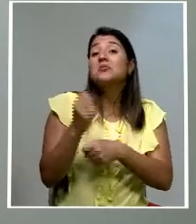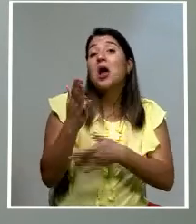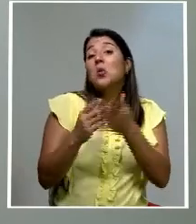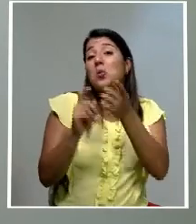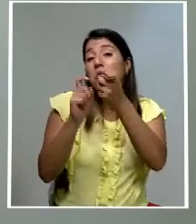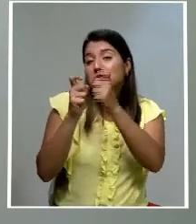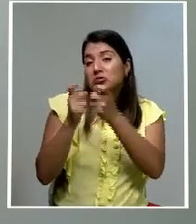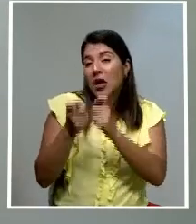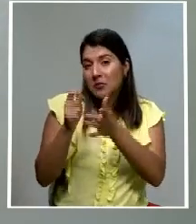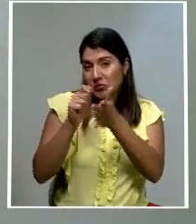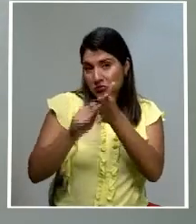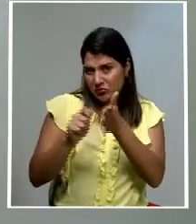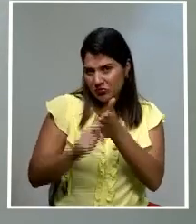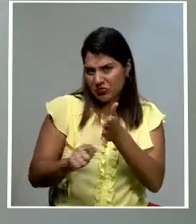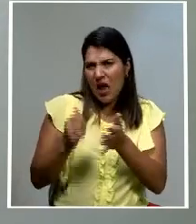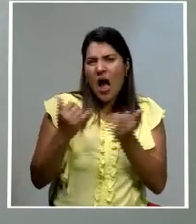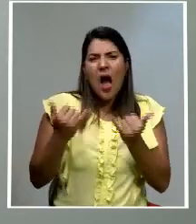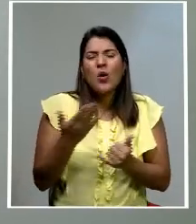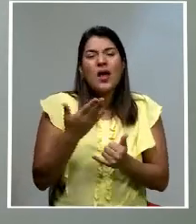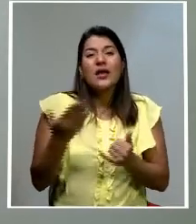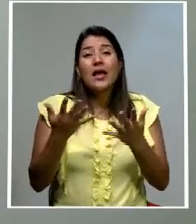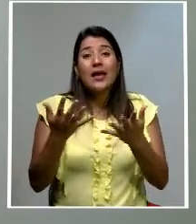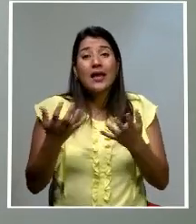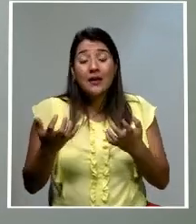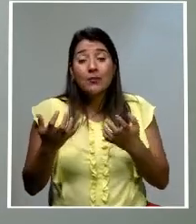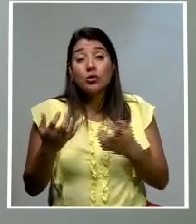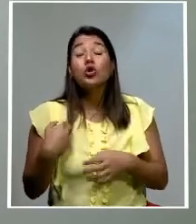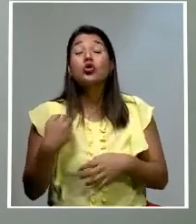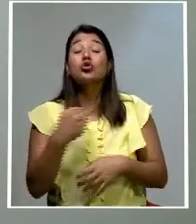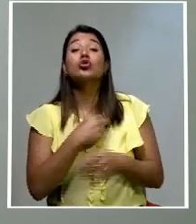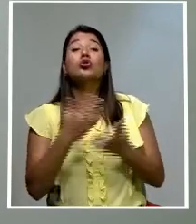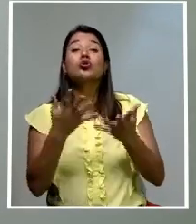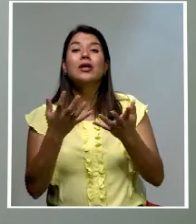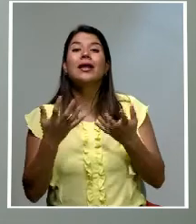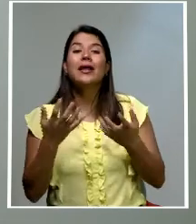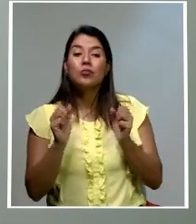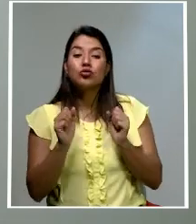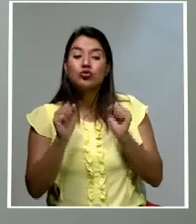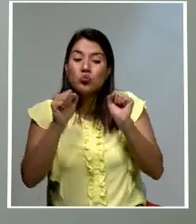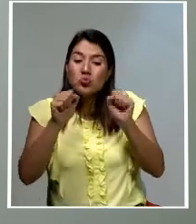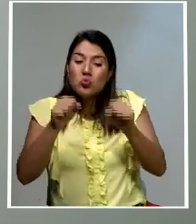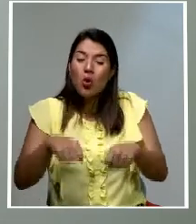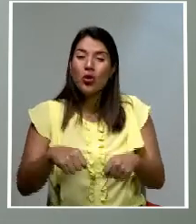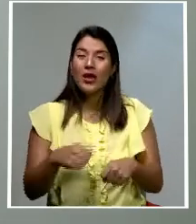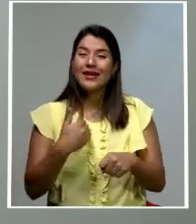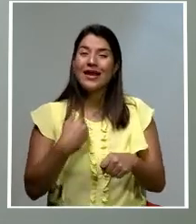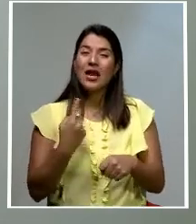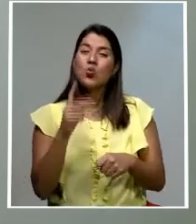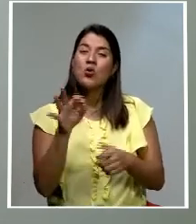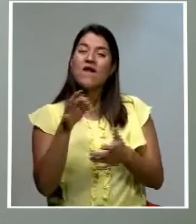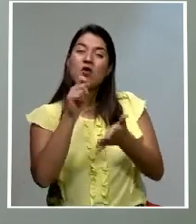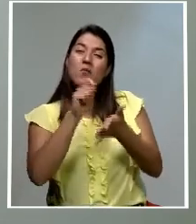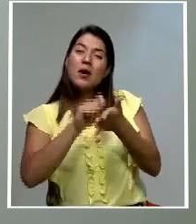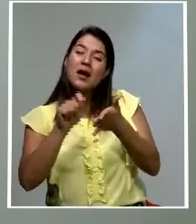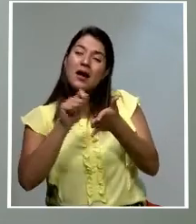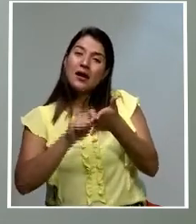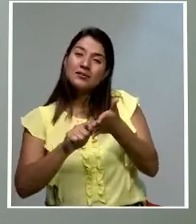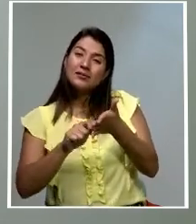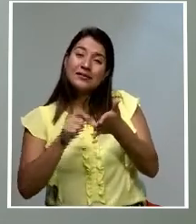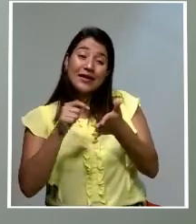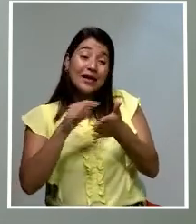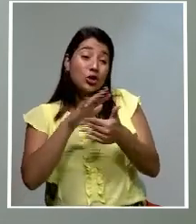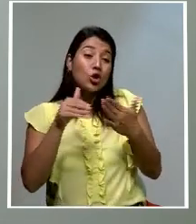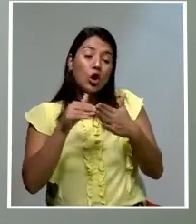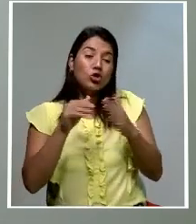ahora qué es lo que andamos buscando? Andamos buscando un texto que no sea el ideal de nadie, pero sea un texto con el que puedan